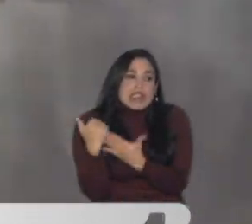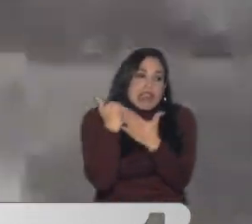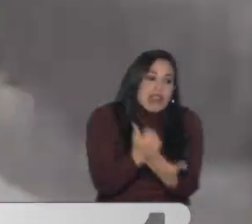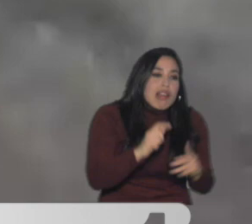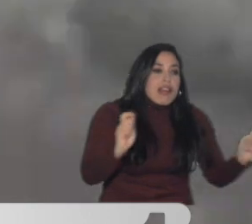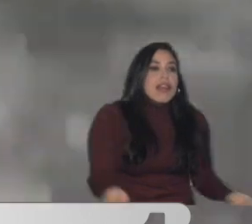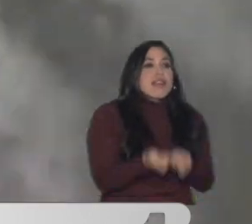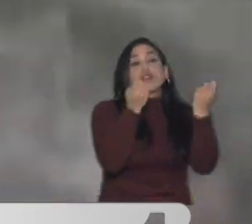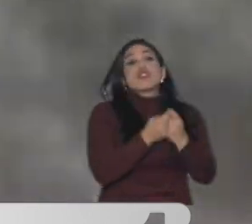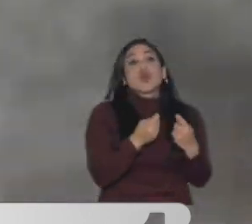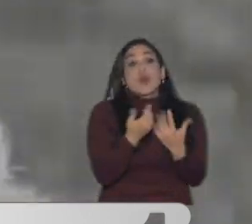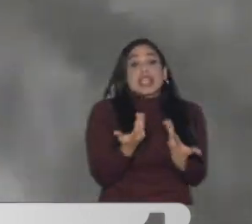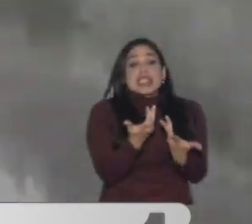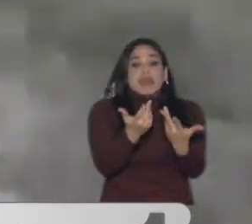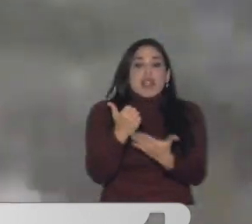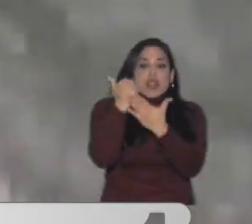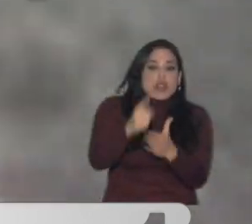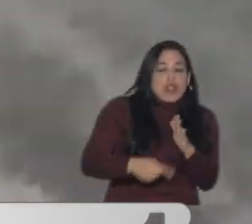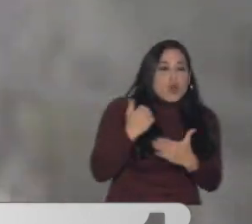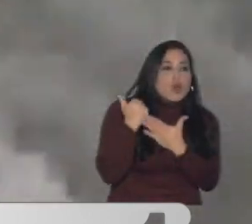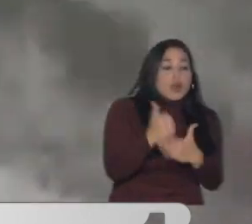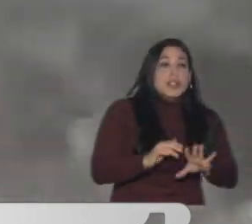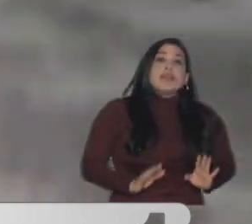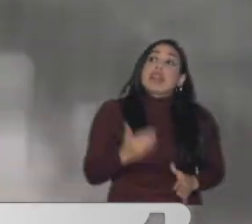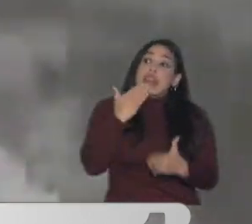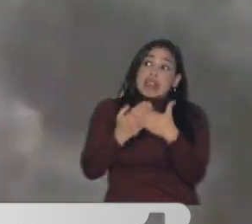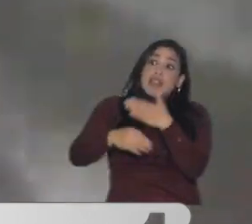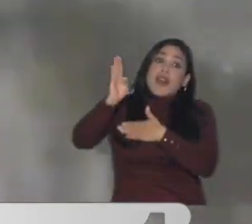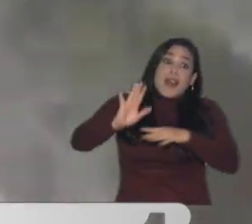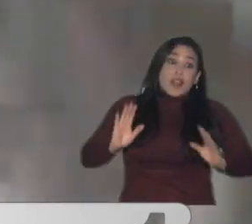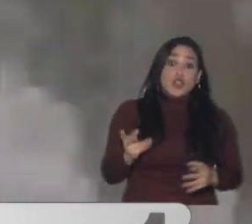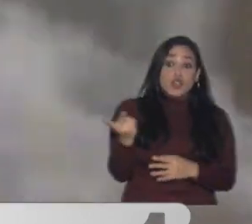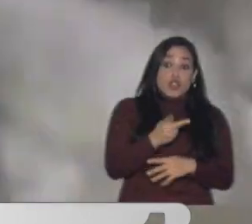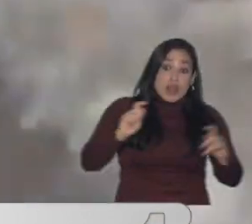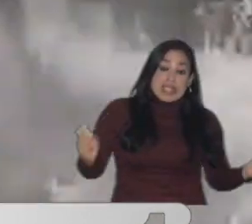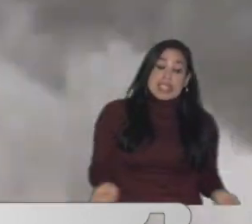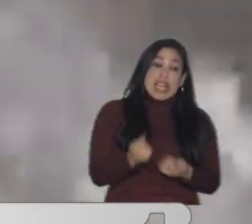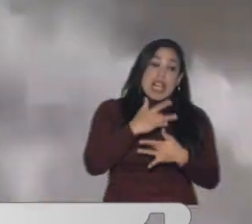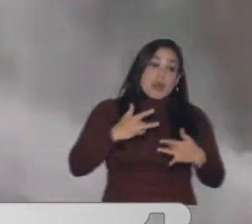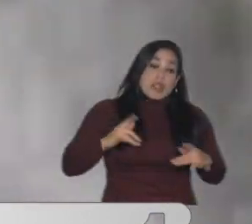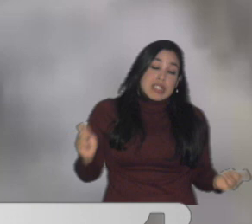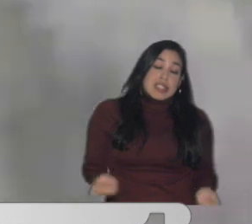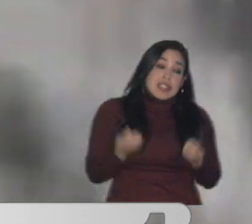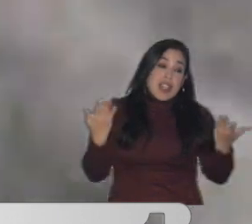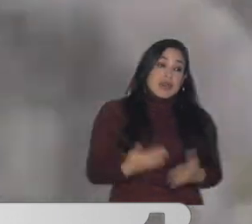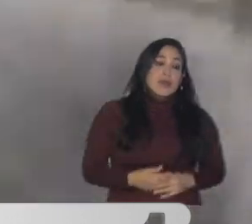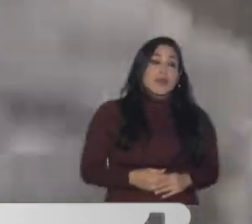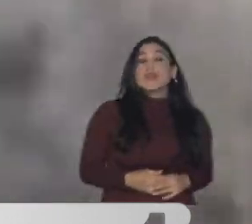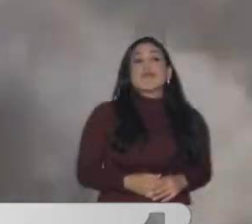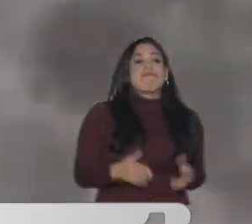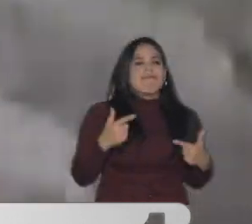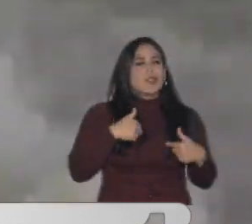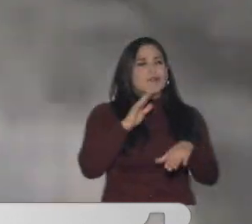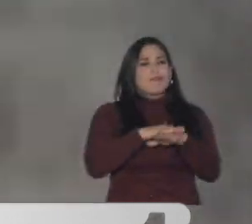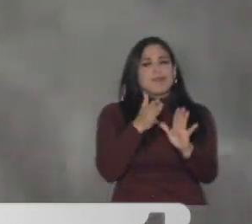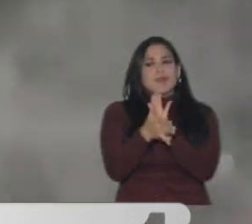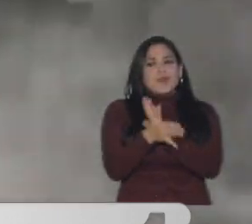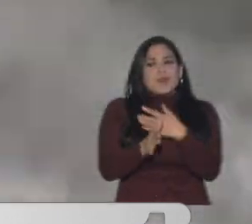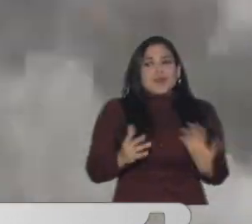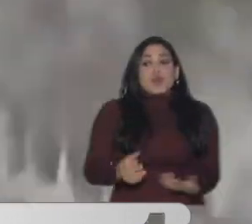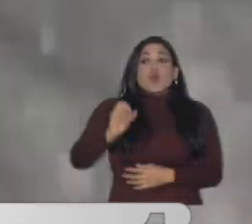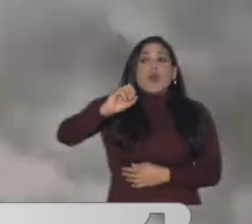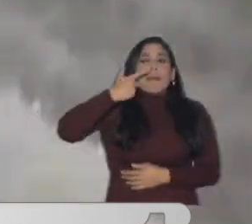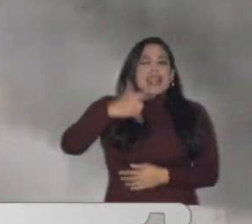Esperando desde que ellos llegaran a la orilla para enseguida socorrarlos. Bueno, gracias a Dios pues ellos salieron en salvo. Yo digo que fue una